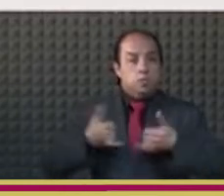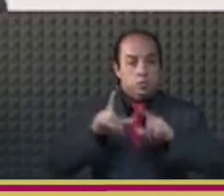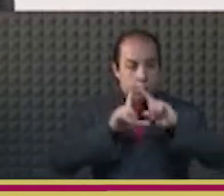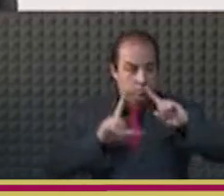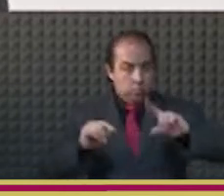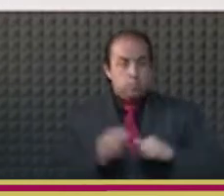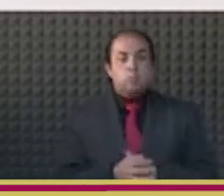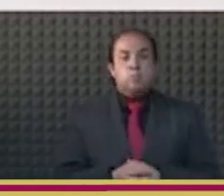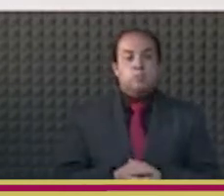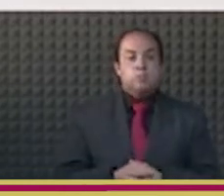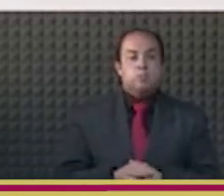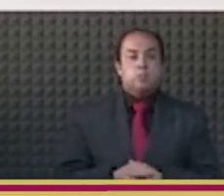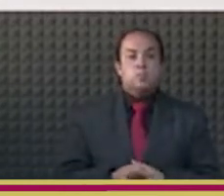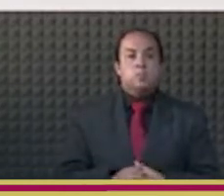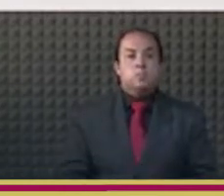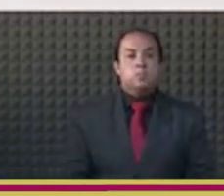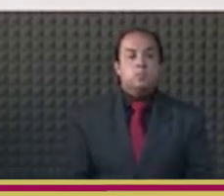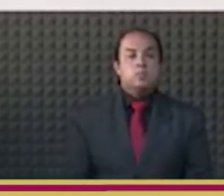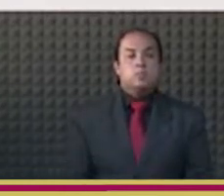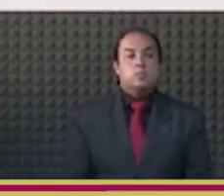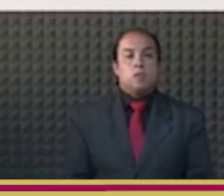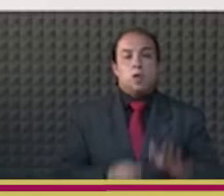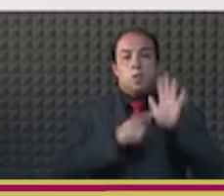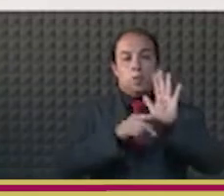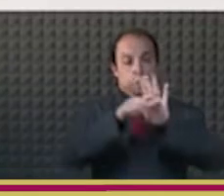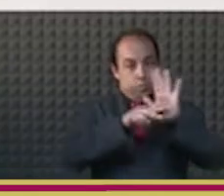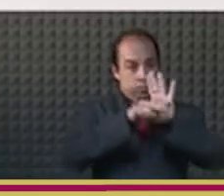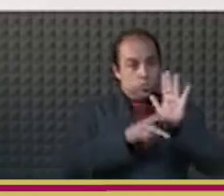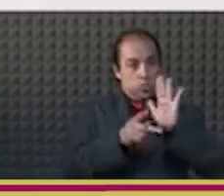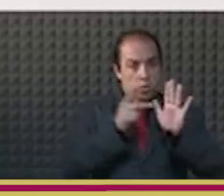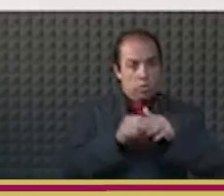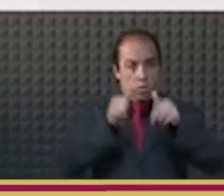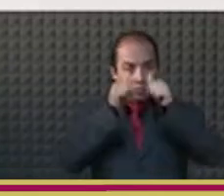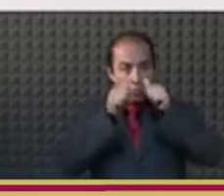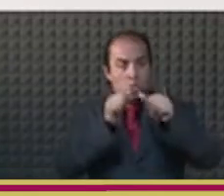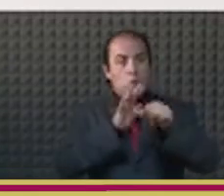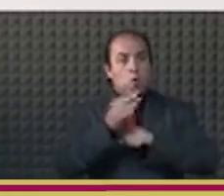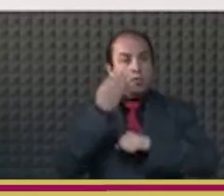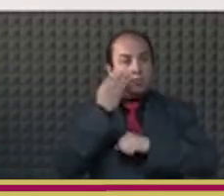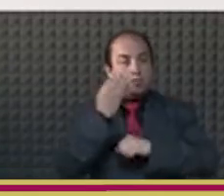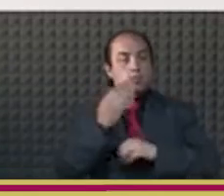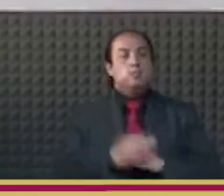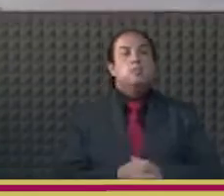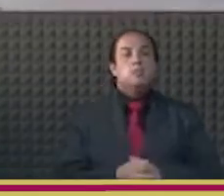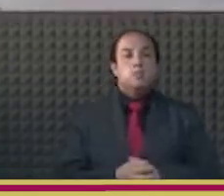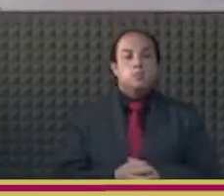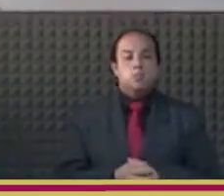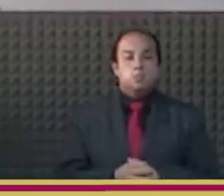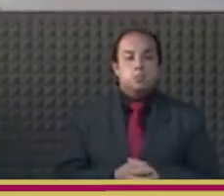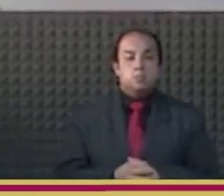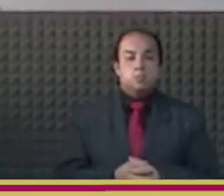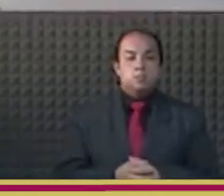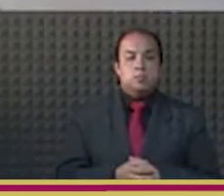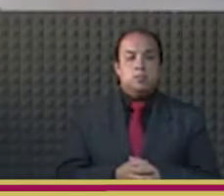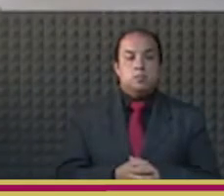país. Entonces, pues sin más, les pasamos el siguiente video nuevamente donde damos cuenta de estos testimonios. Gracias.